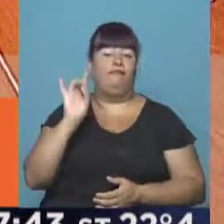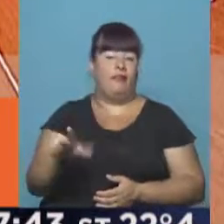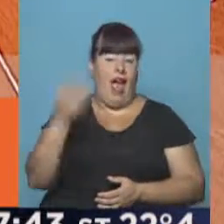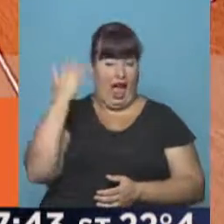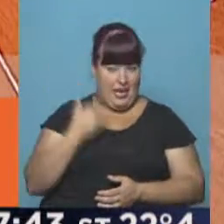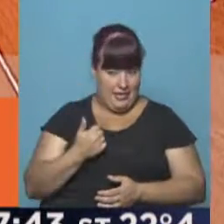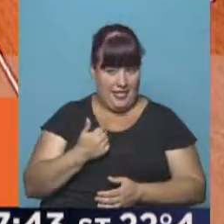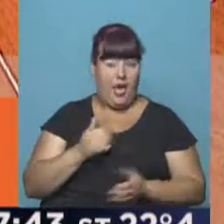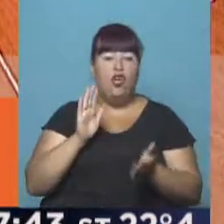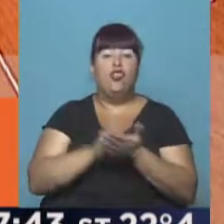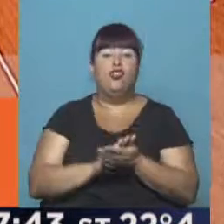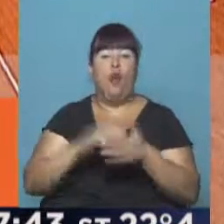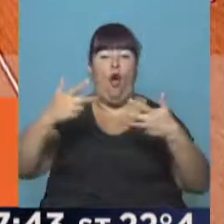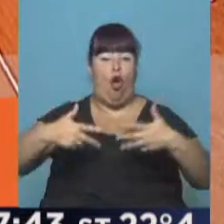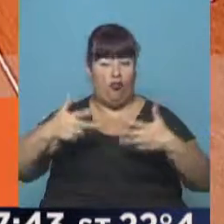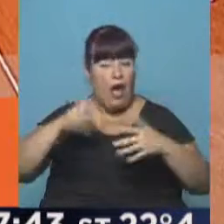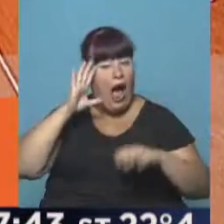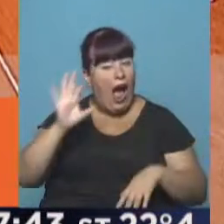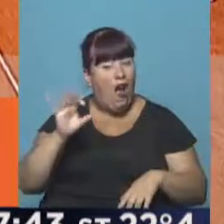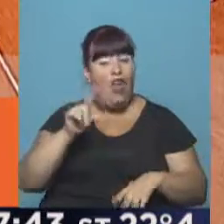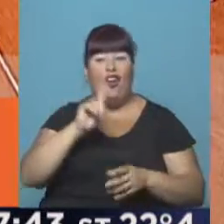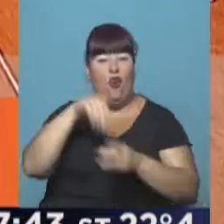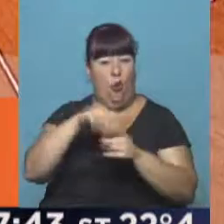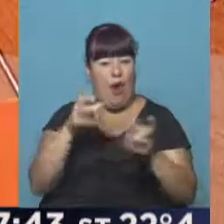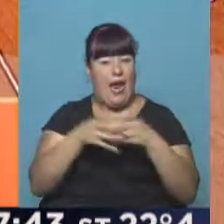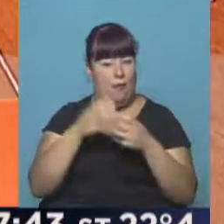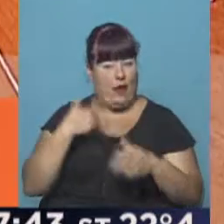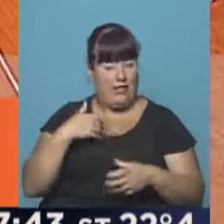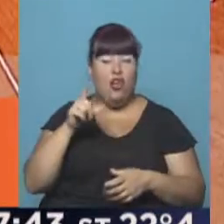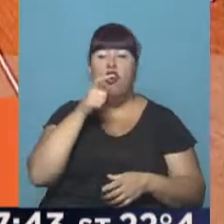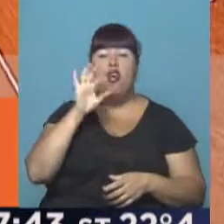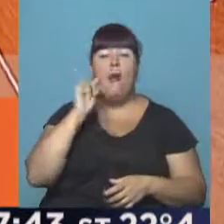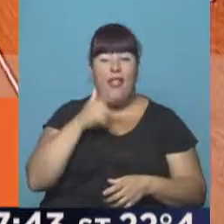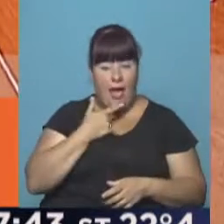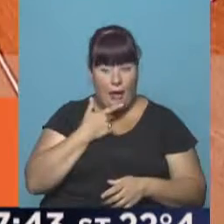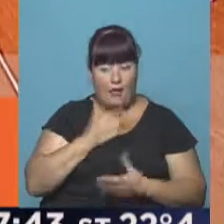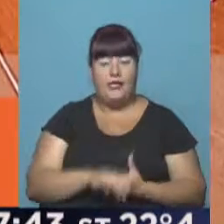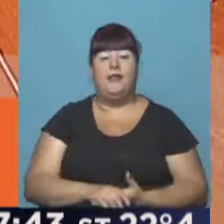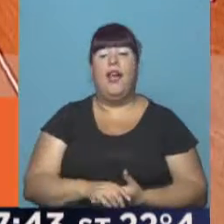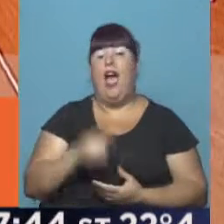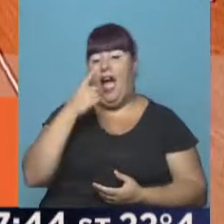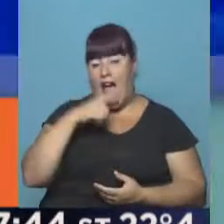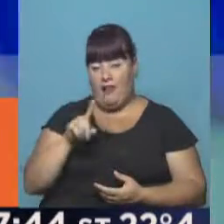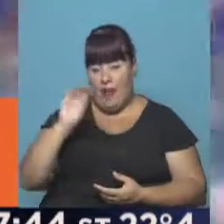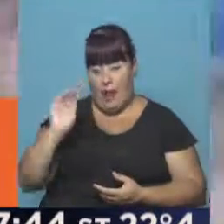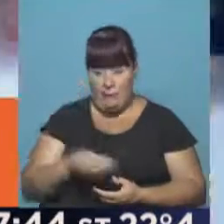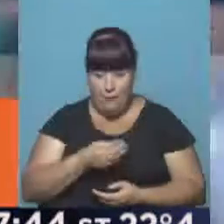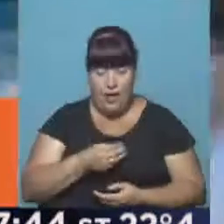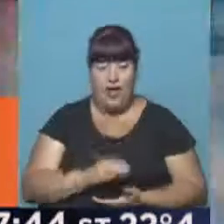ayer en la etapa de los octavos de final. Recordemos que no fue parte del equipo argentino de Copa Davis, que terminó